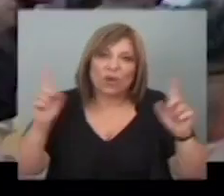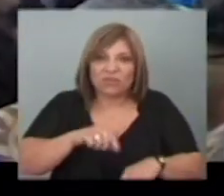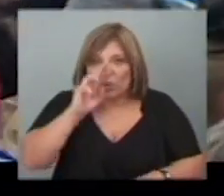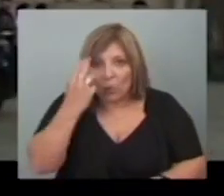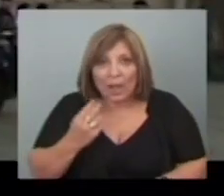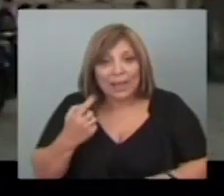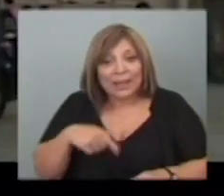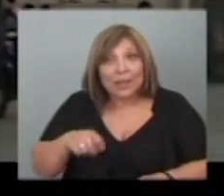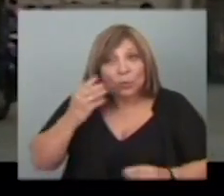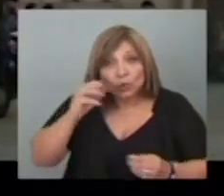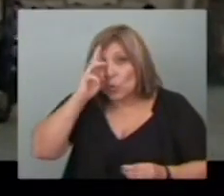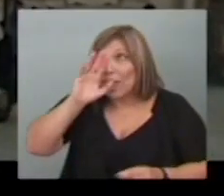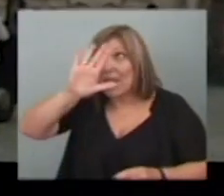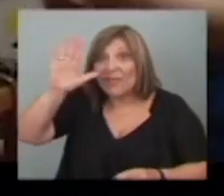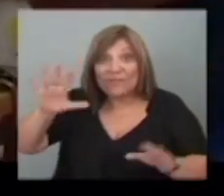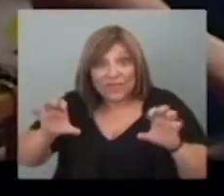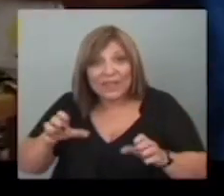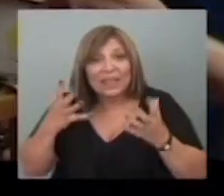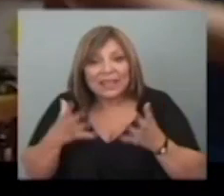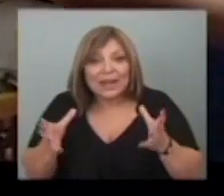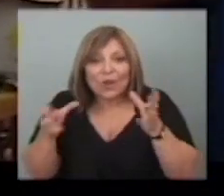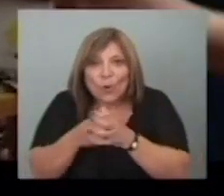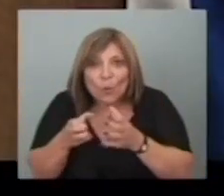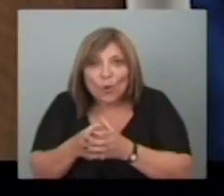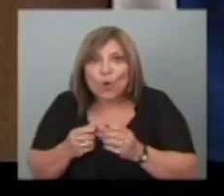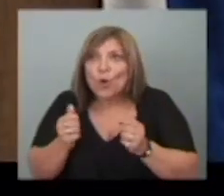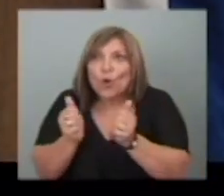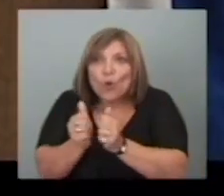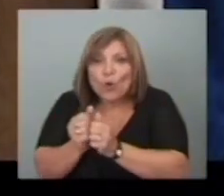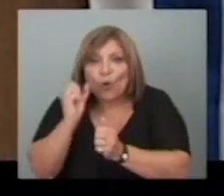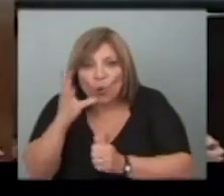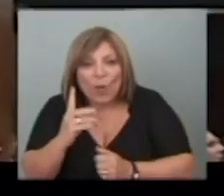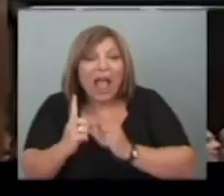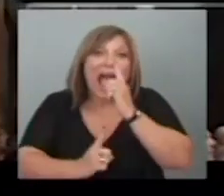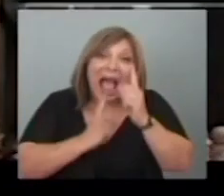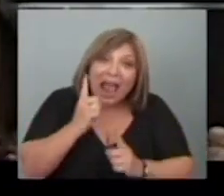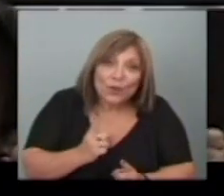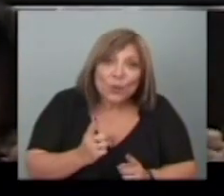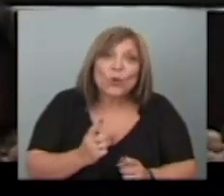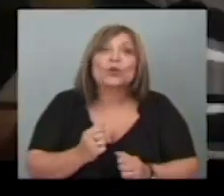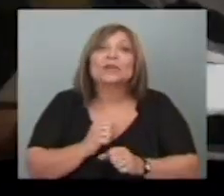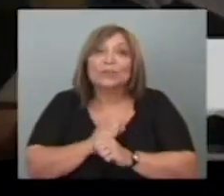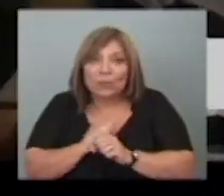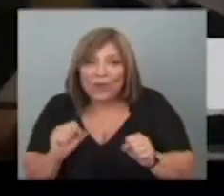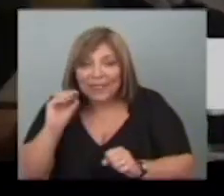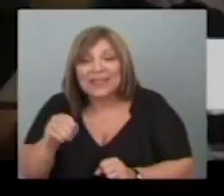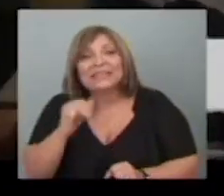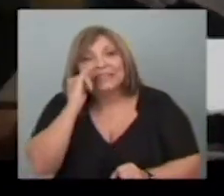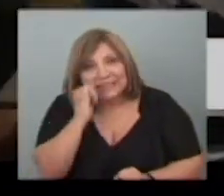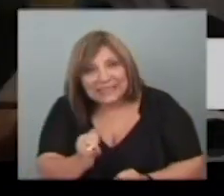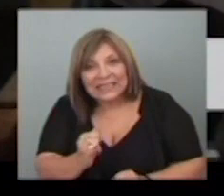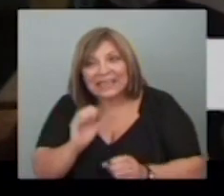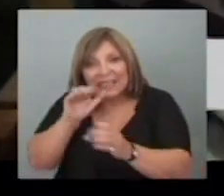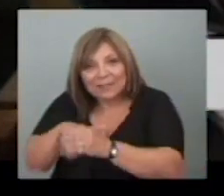uruguayos que están en tierras extranjeras buscan formar comunidad con otros orientales. Solo algunos logran insertarse. Podés insertarte,